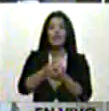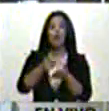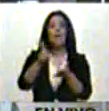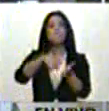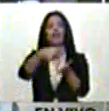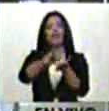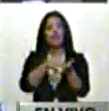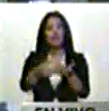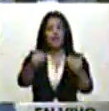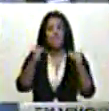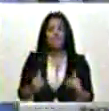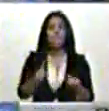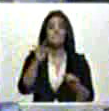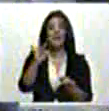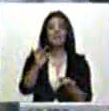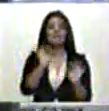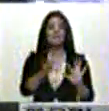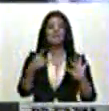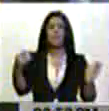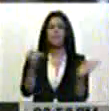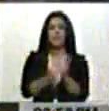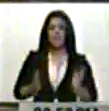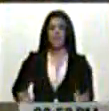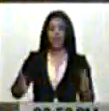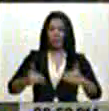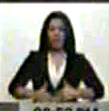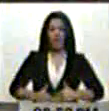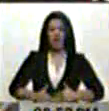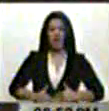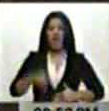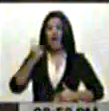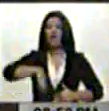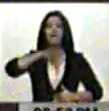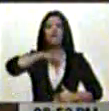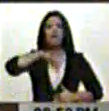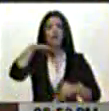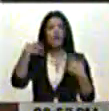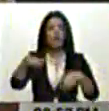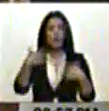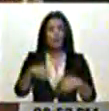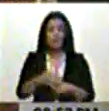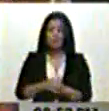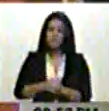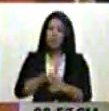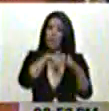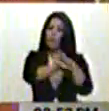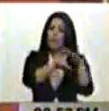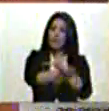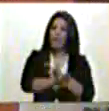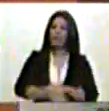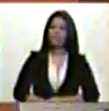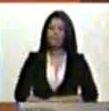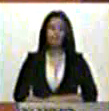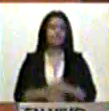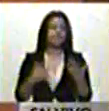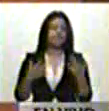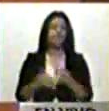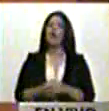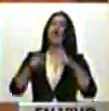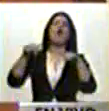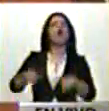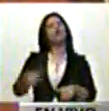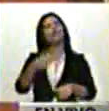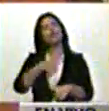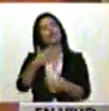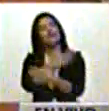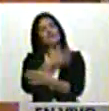pañales. Queremos reconocer la labor de los cientos de trabajadores honestos que día a día